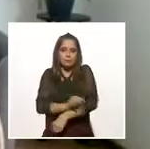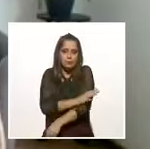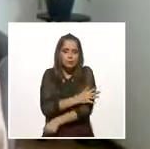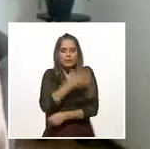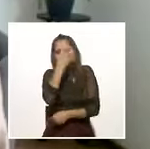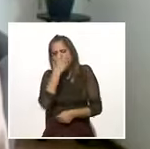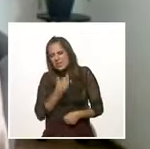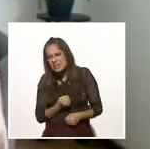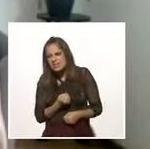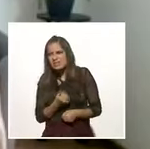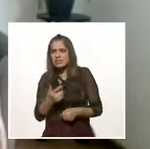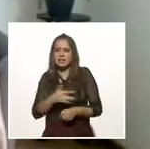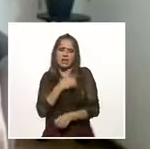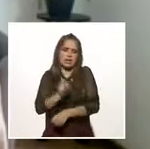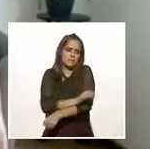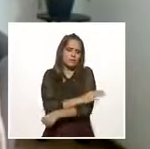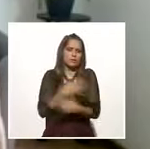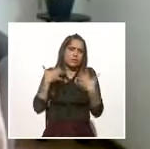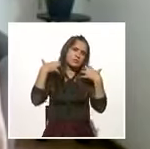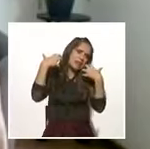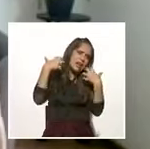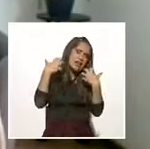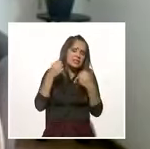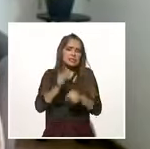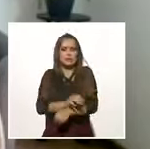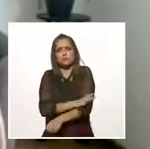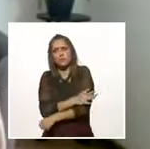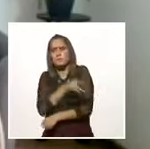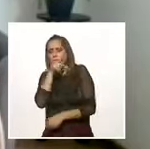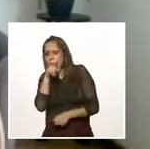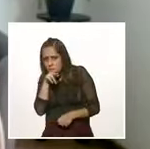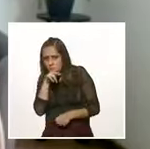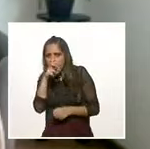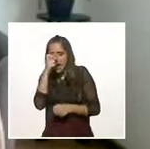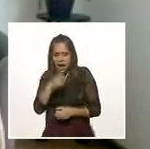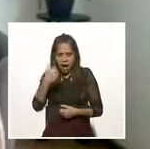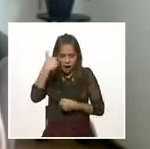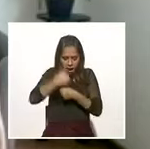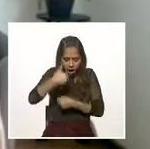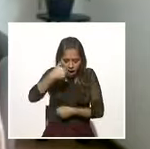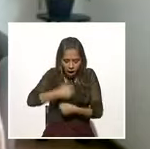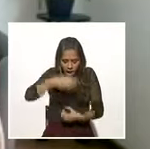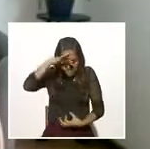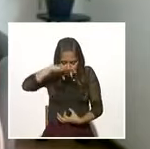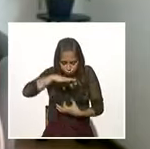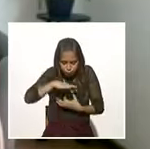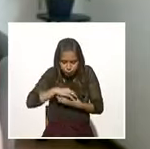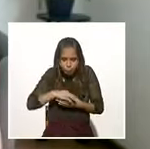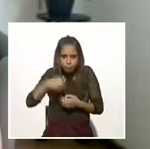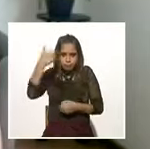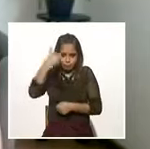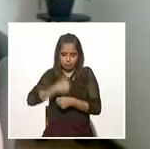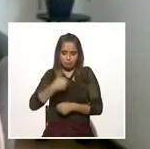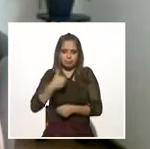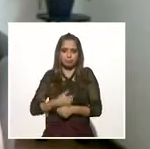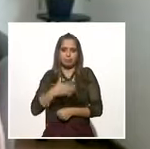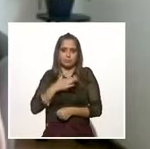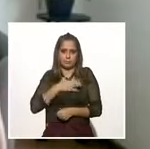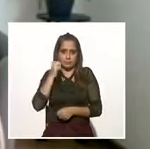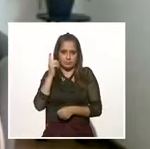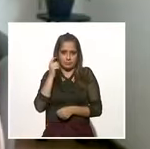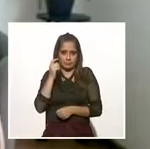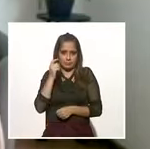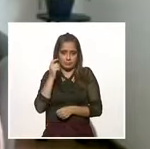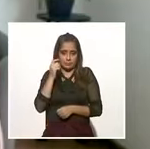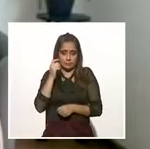esas emociones de estrés, de preocupación, va a ser las que naturalmente nos va a llevar a un reconocimiento interno y personal. Solo